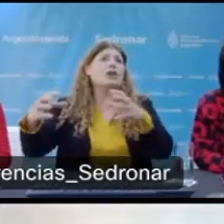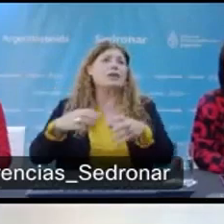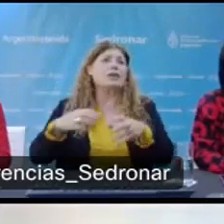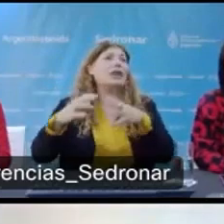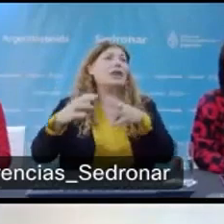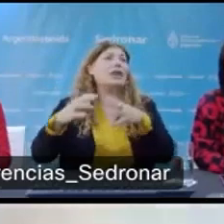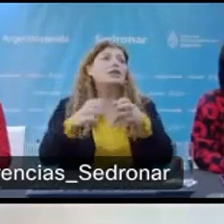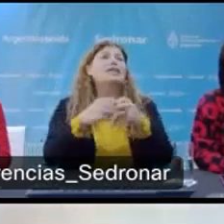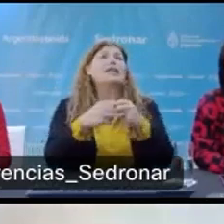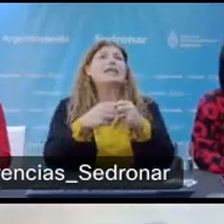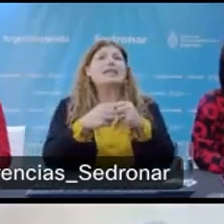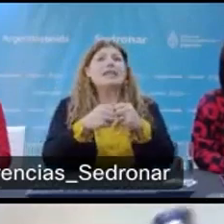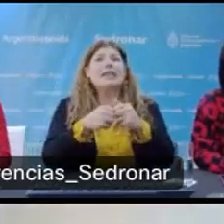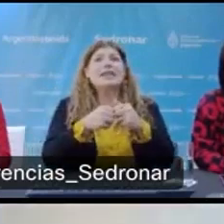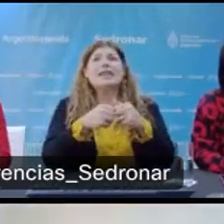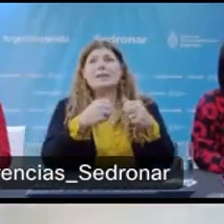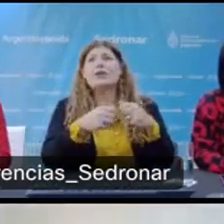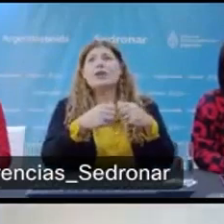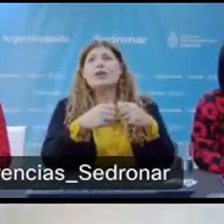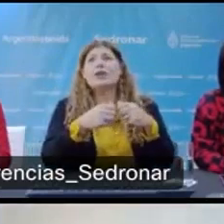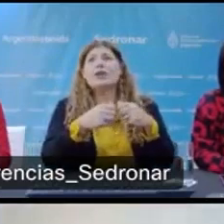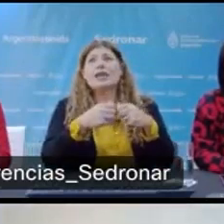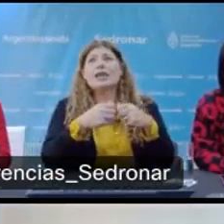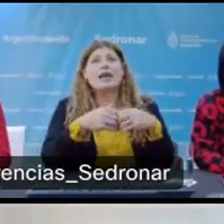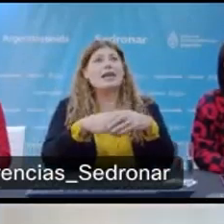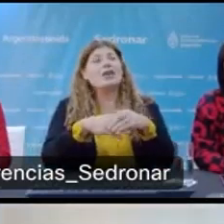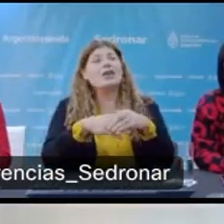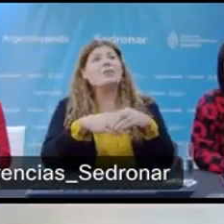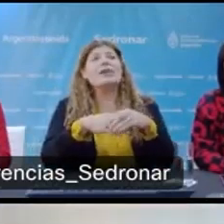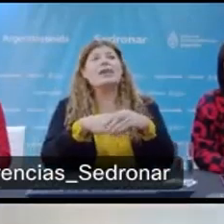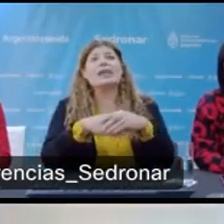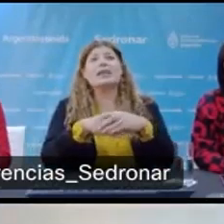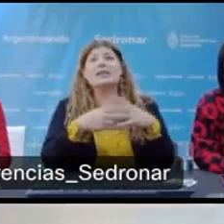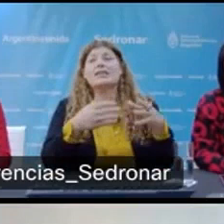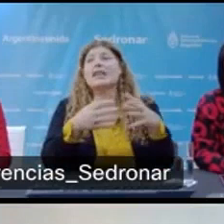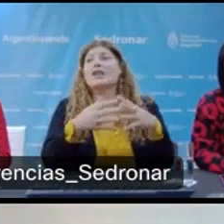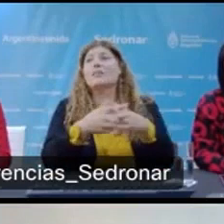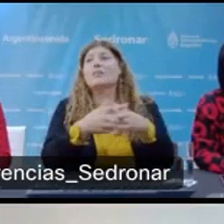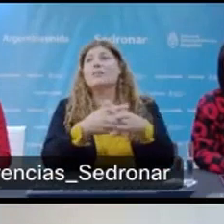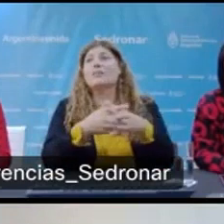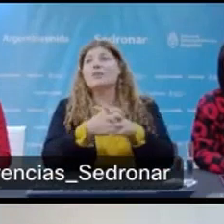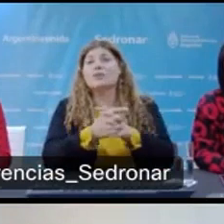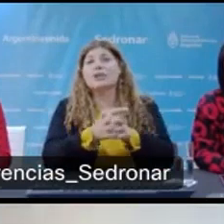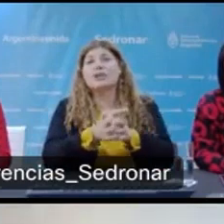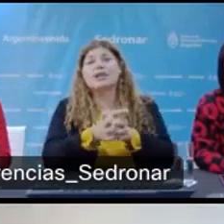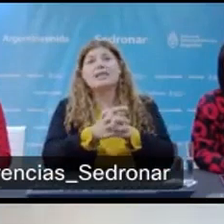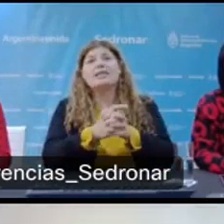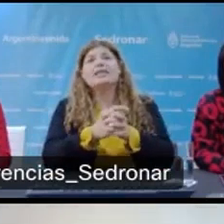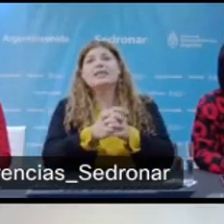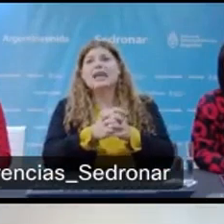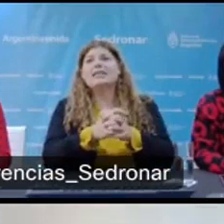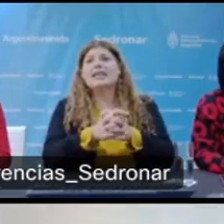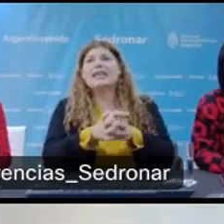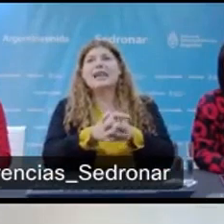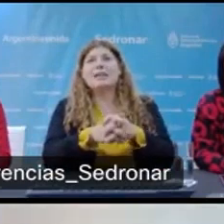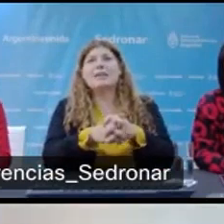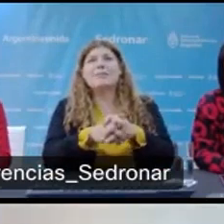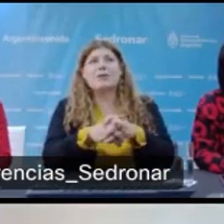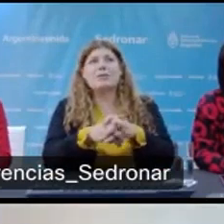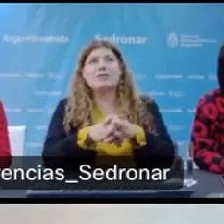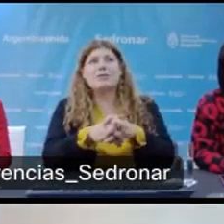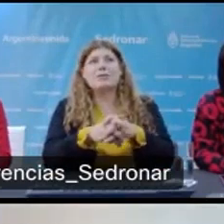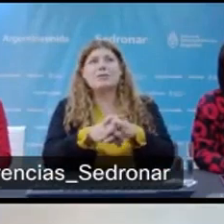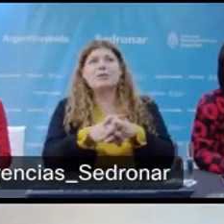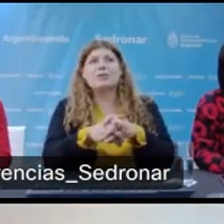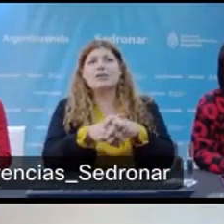cuidado en las escuelas, ¿no? Creemos que es una tarea enorme que necesita el compromiso de todos y todas. Así que realmente